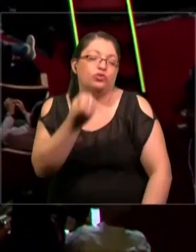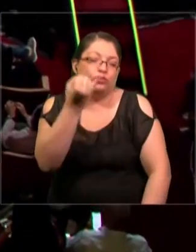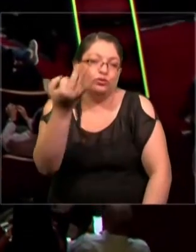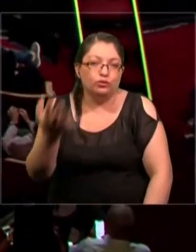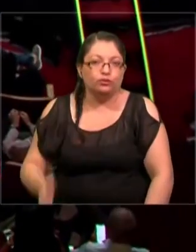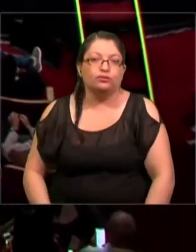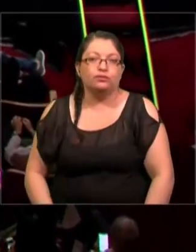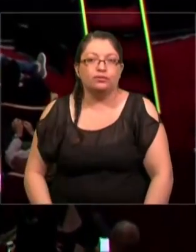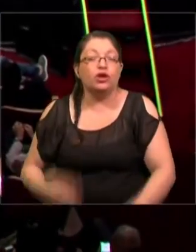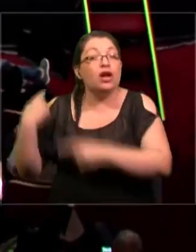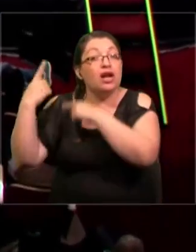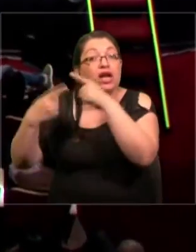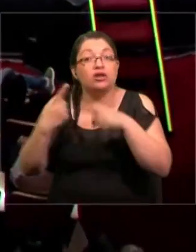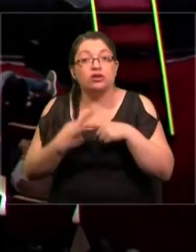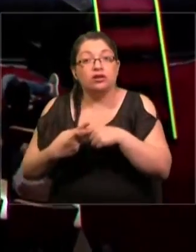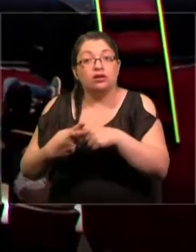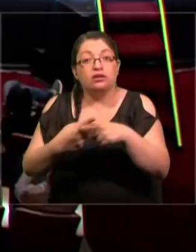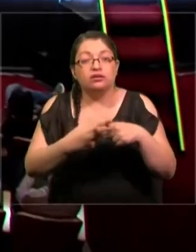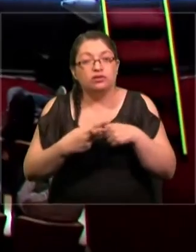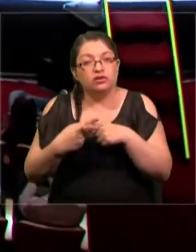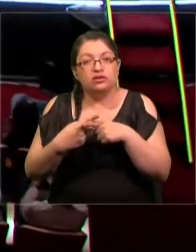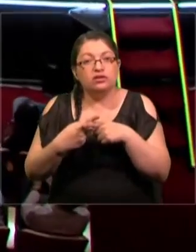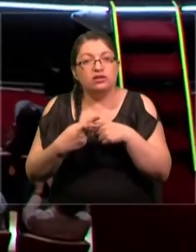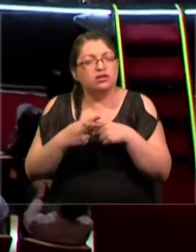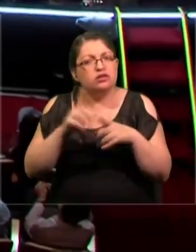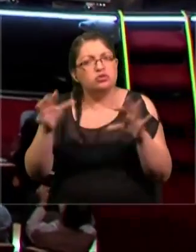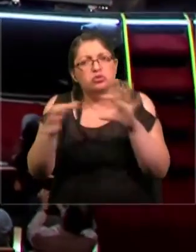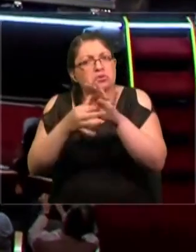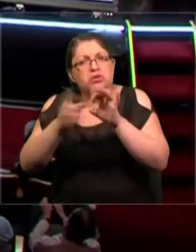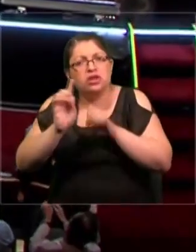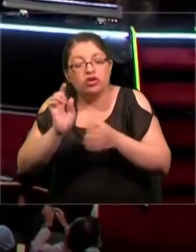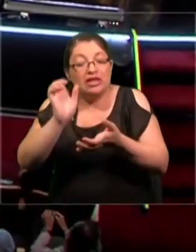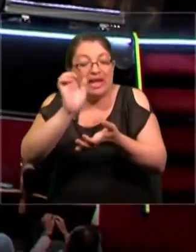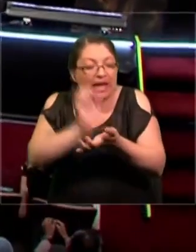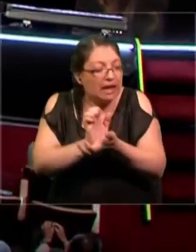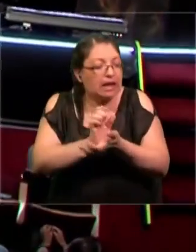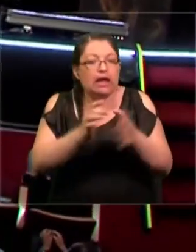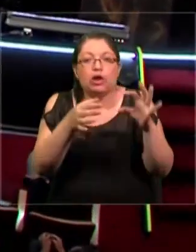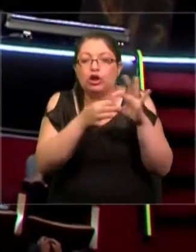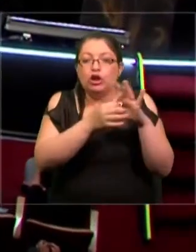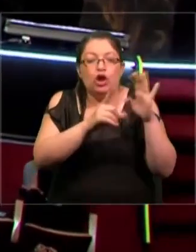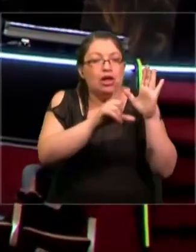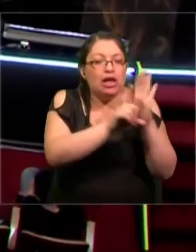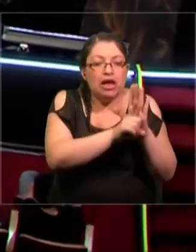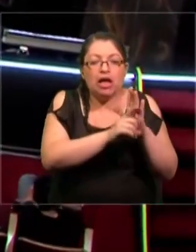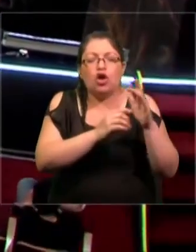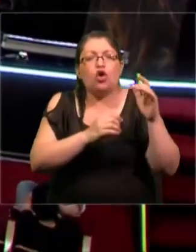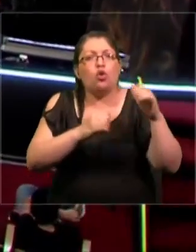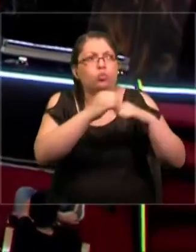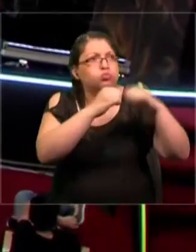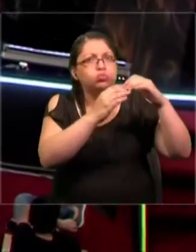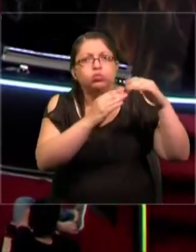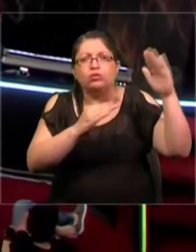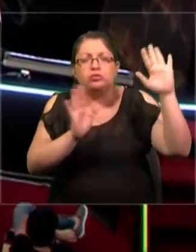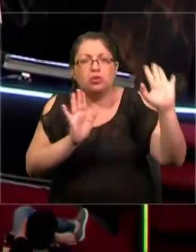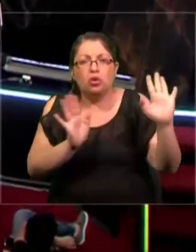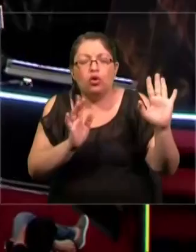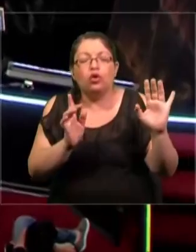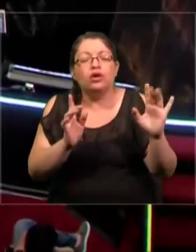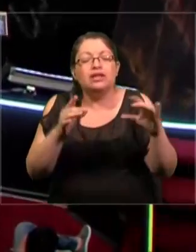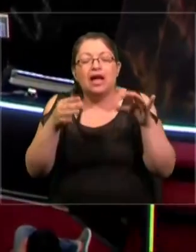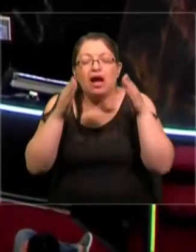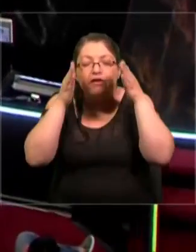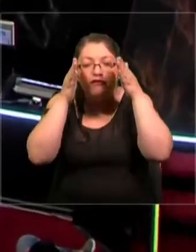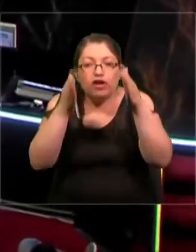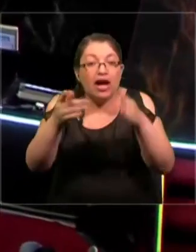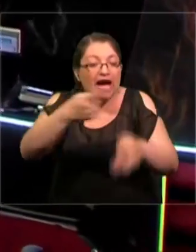La historia social, por el contrario, no se instala en el Estado, ni en la ley, ni en la superestructura, sino en nosotros